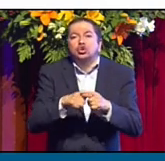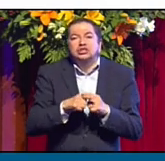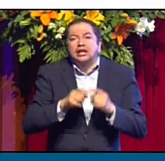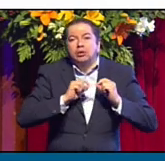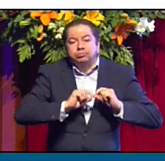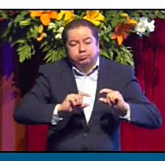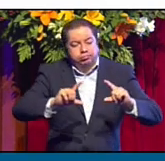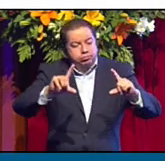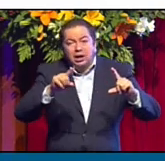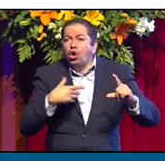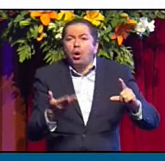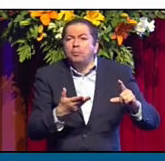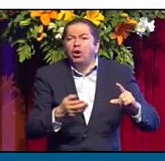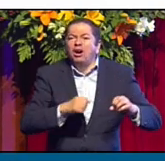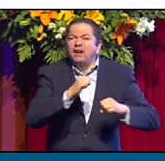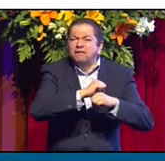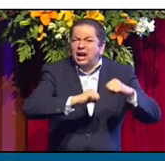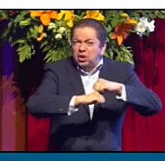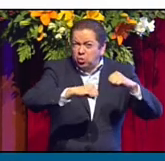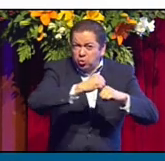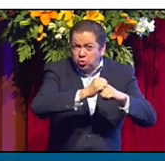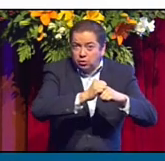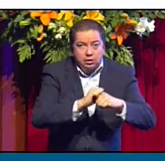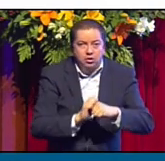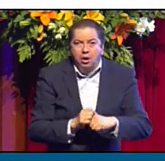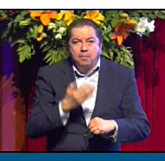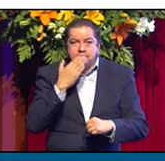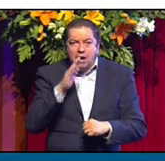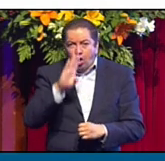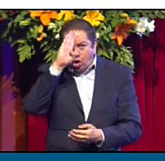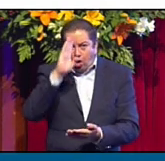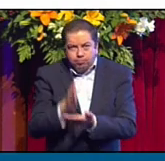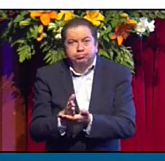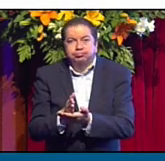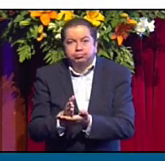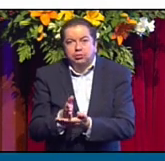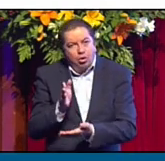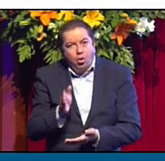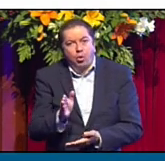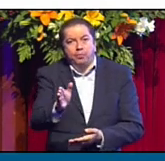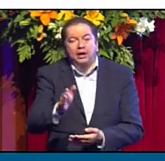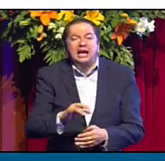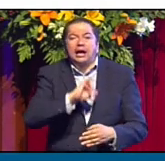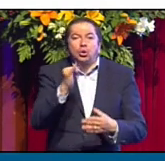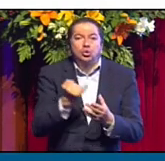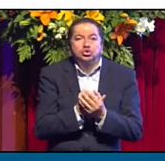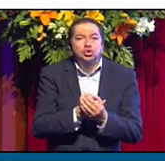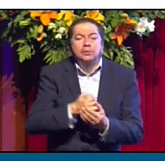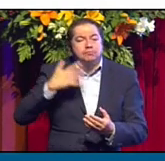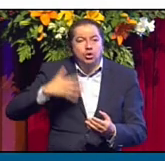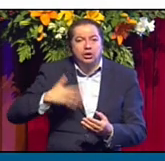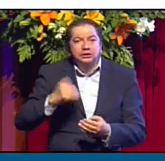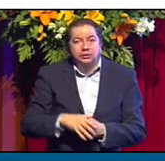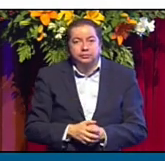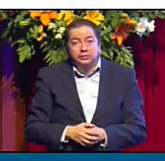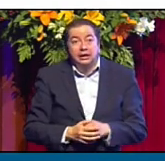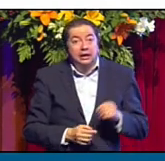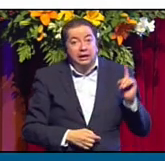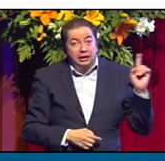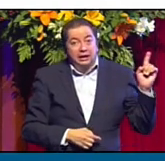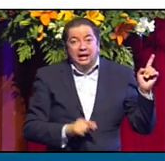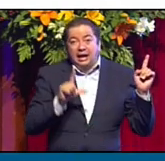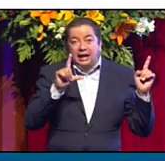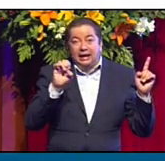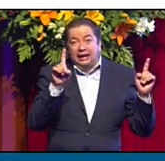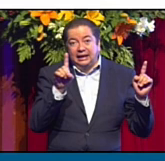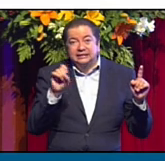es la que tiene mayor infraestructura, sino es la que tiene mejor comportamiento. Y la inclusión es fundamental. Acá tenemos a LEDLI, a